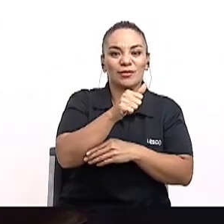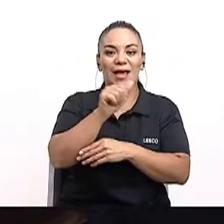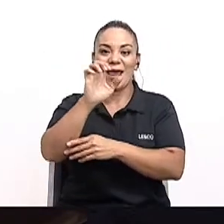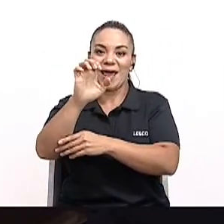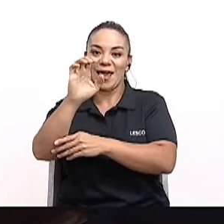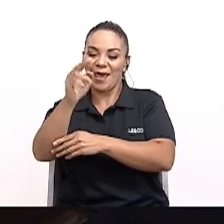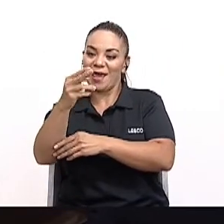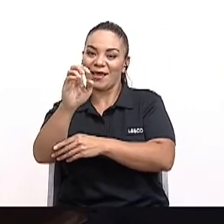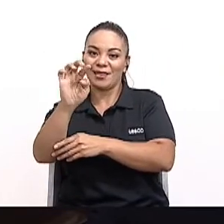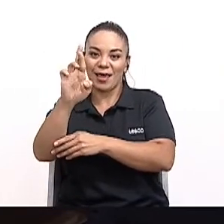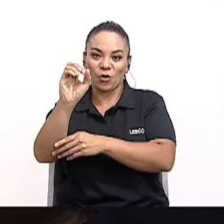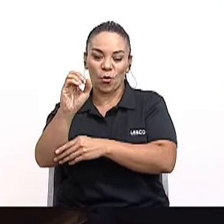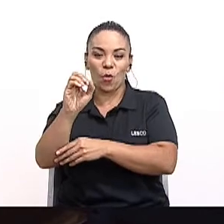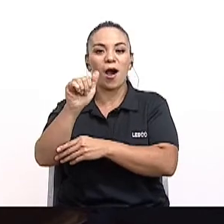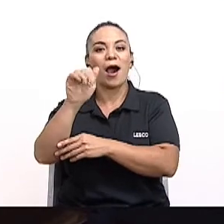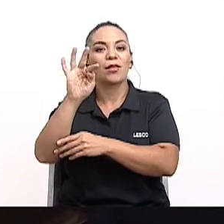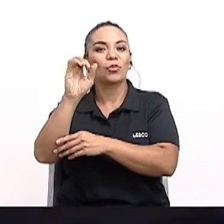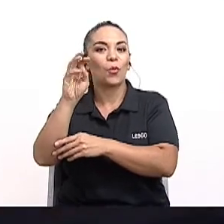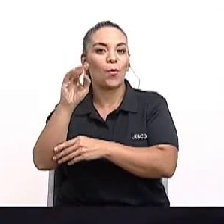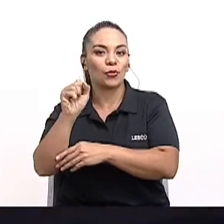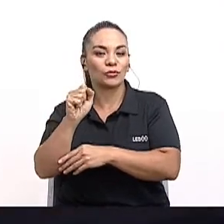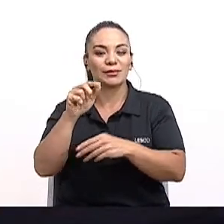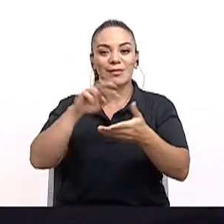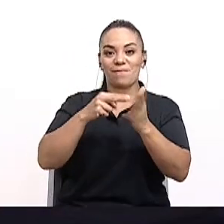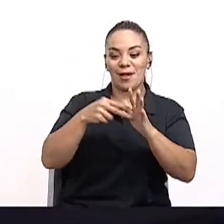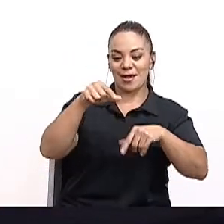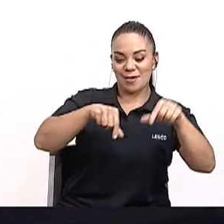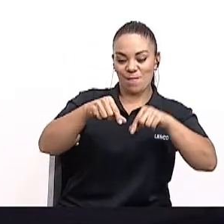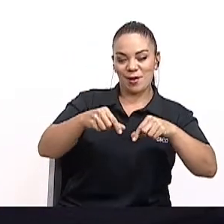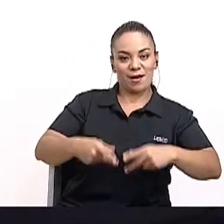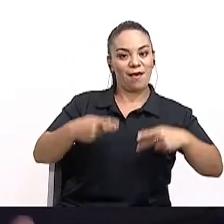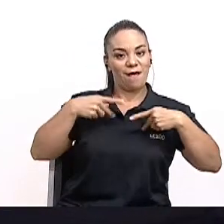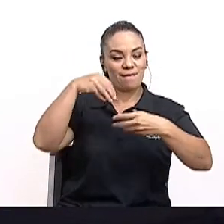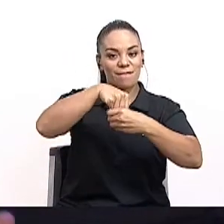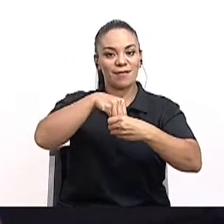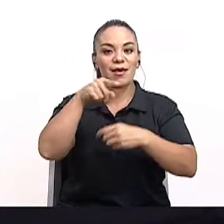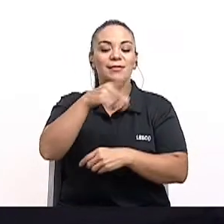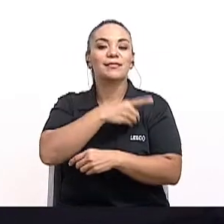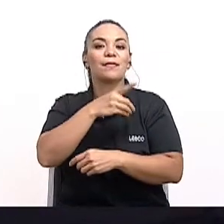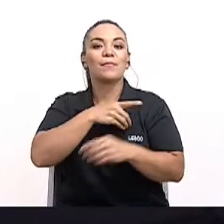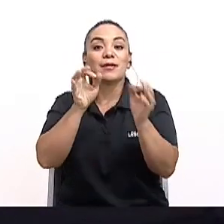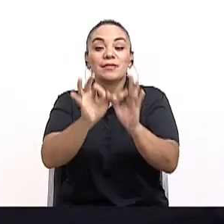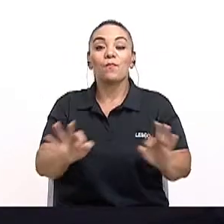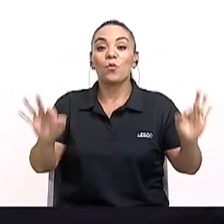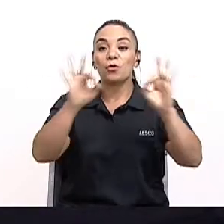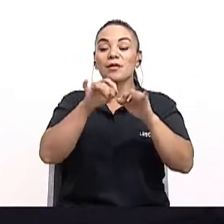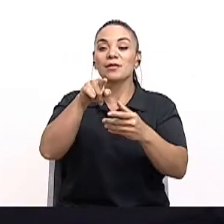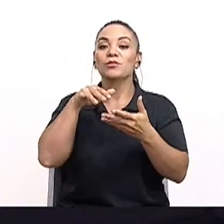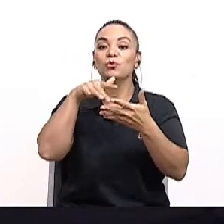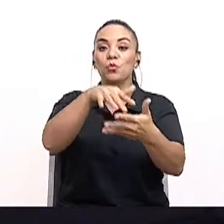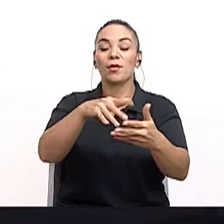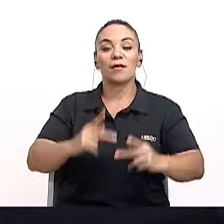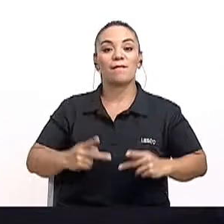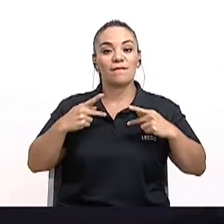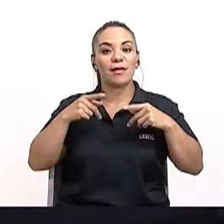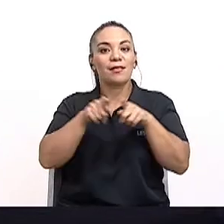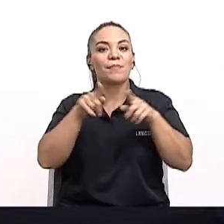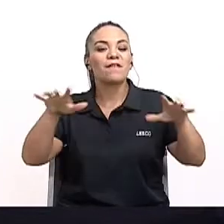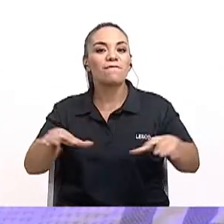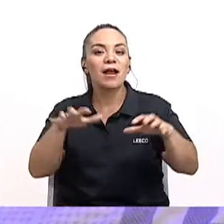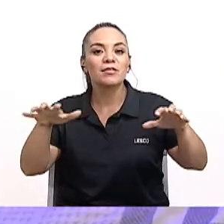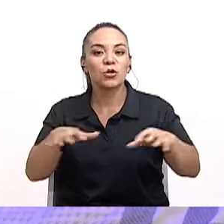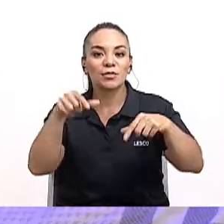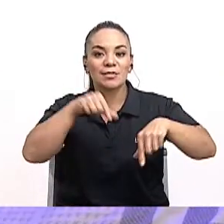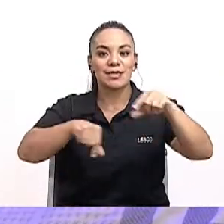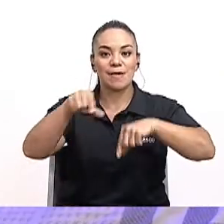decir, la química de la vida misma. Esta disciplina es importante porque es la que estudia la vida y las reacciones